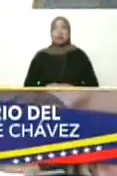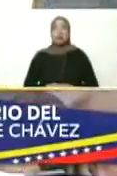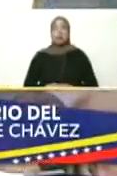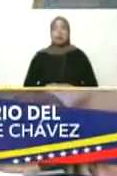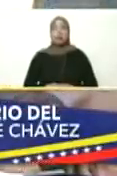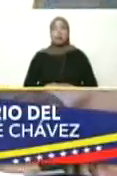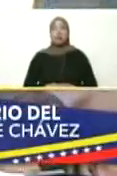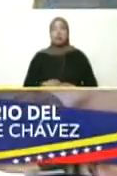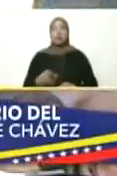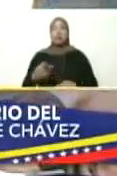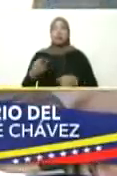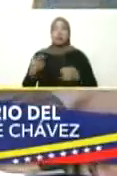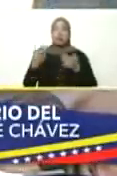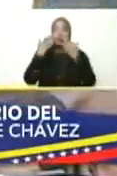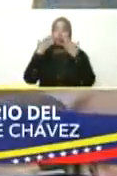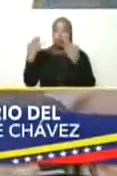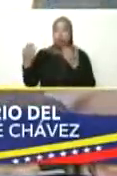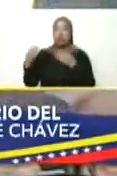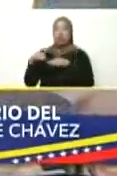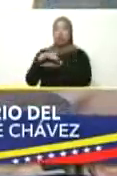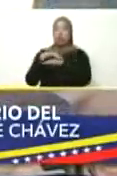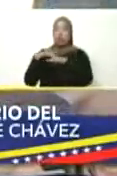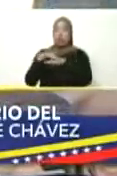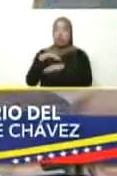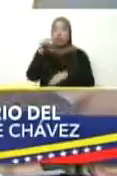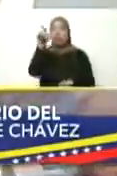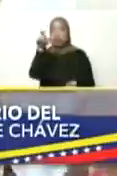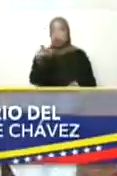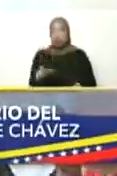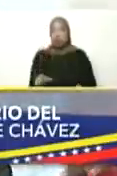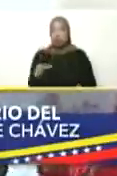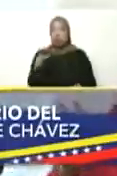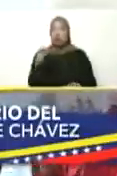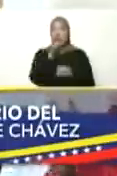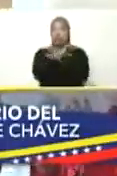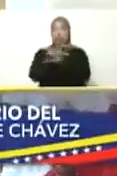Saludo al gobernador Primitivo Cedeño de Portuguesa.